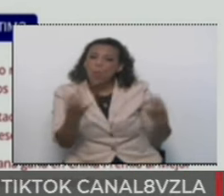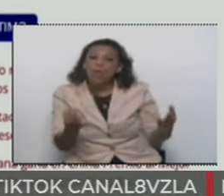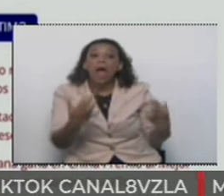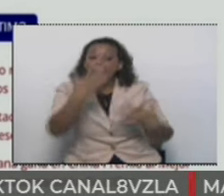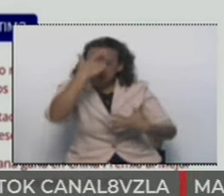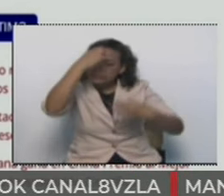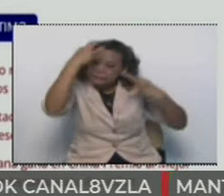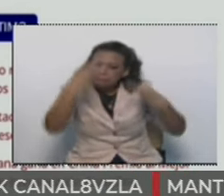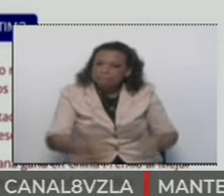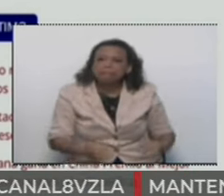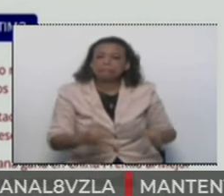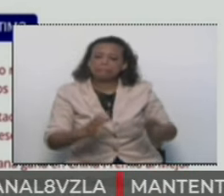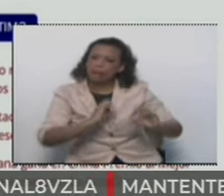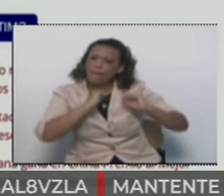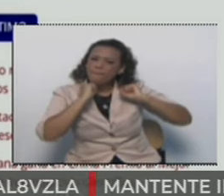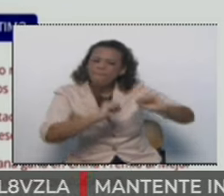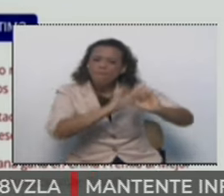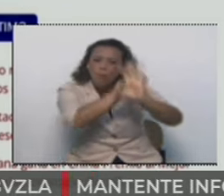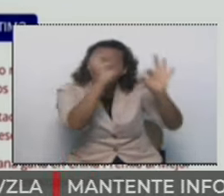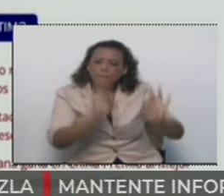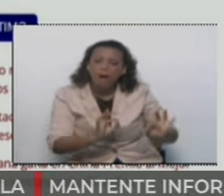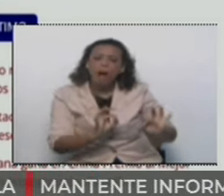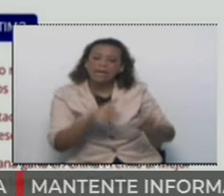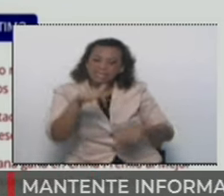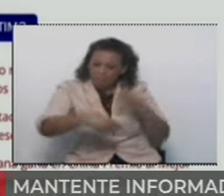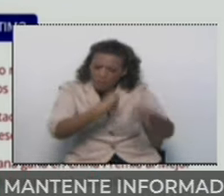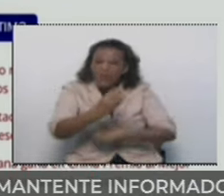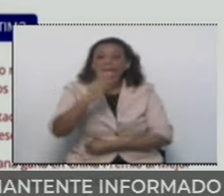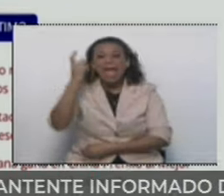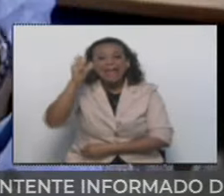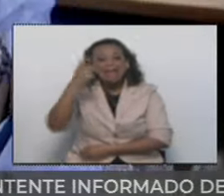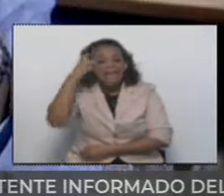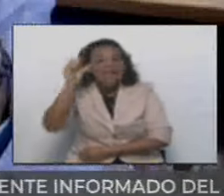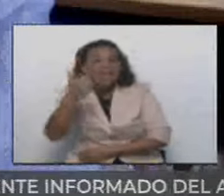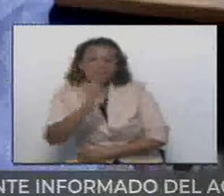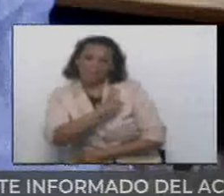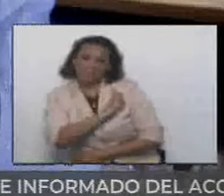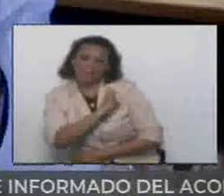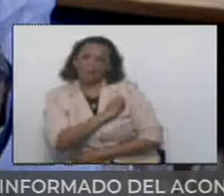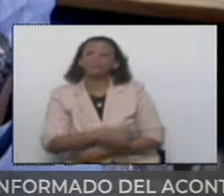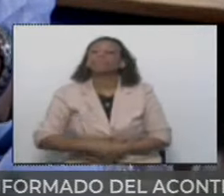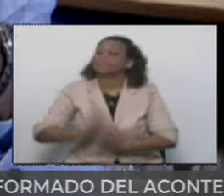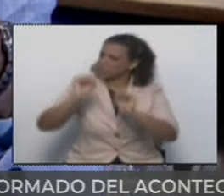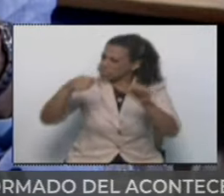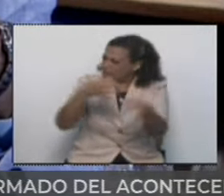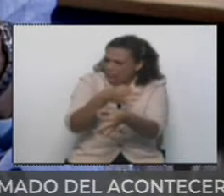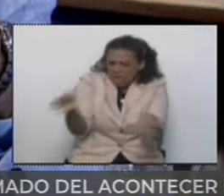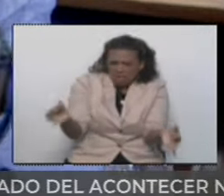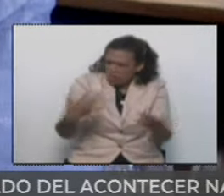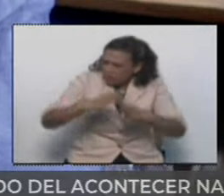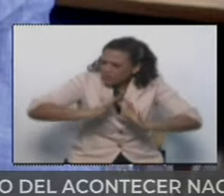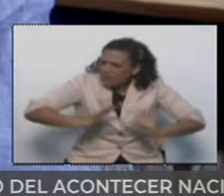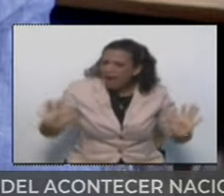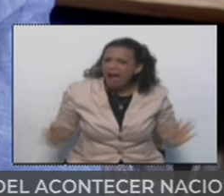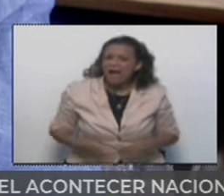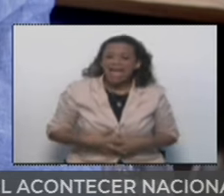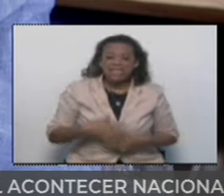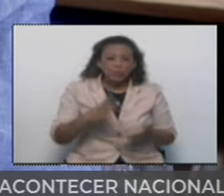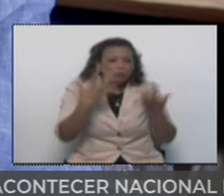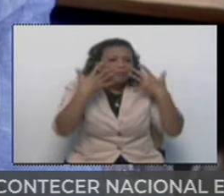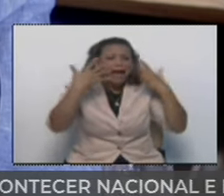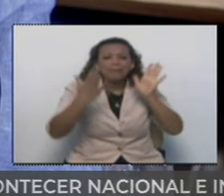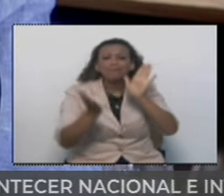de que ese va a ser lo que va a suceder el 10 de enero? Es que eso está escrito ya. Está escrito